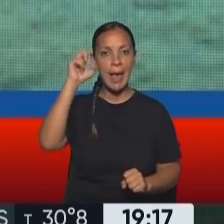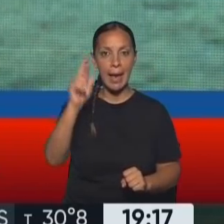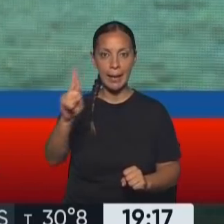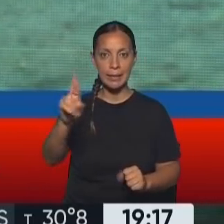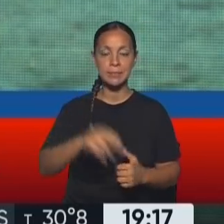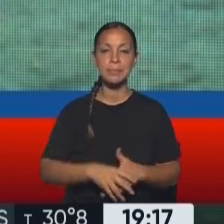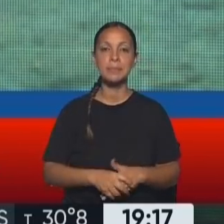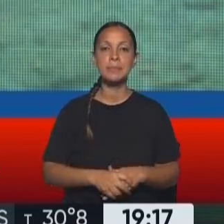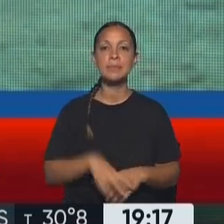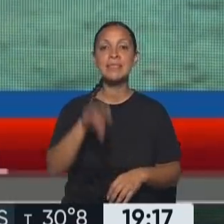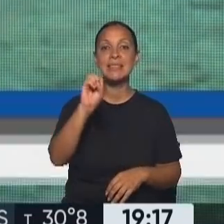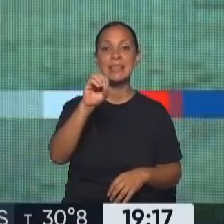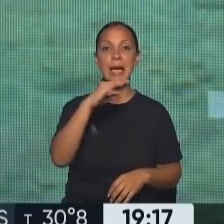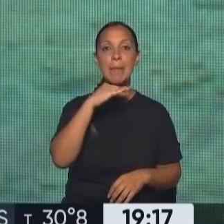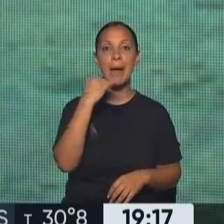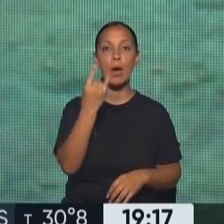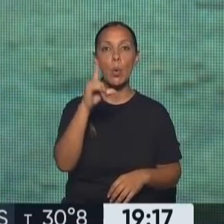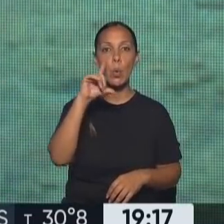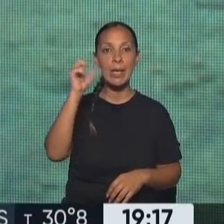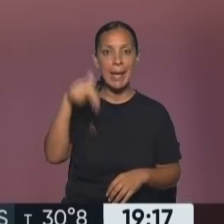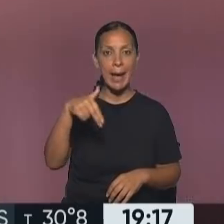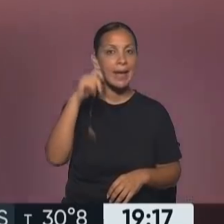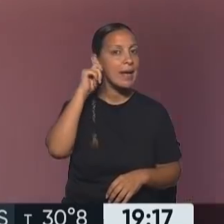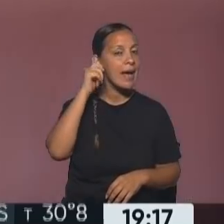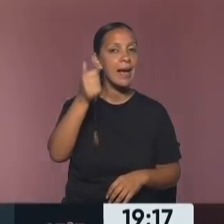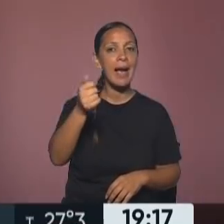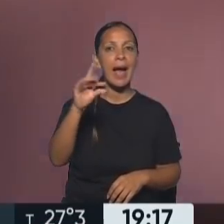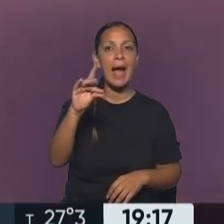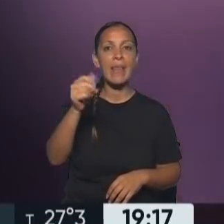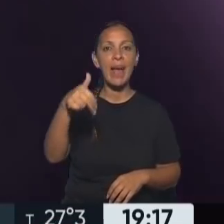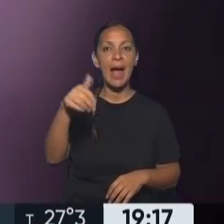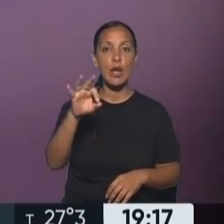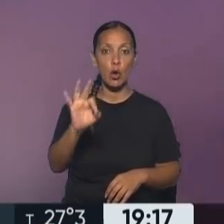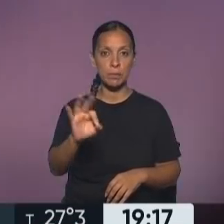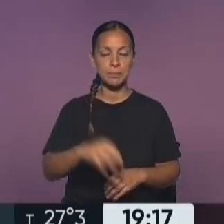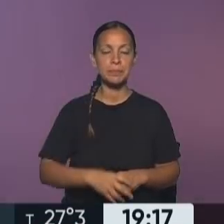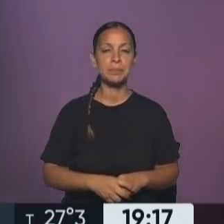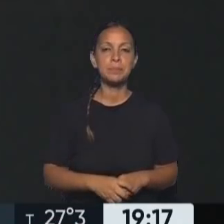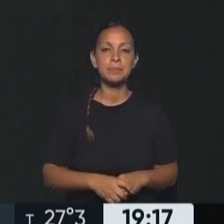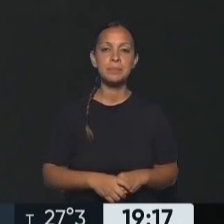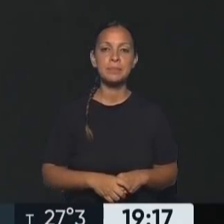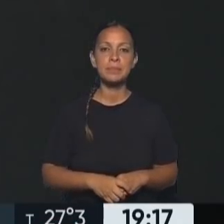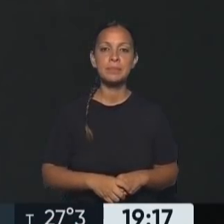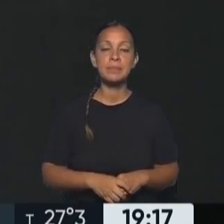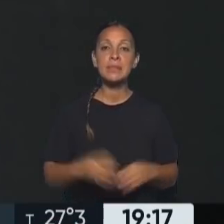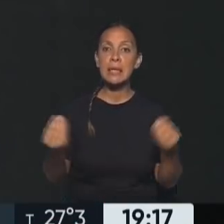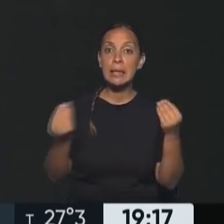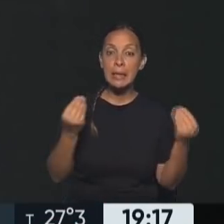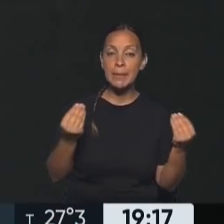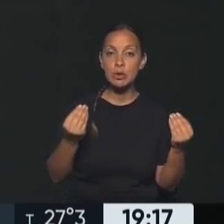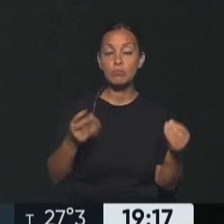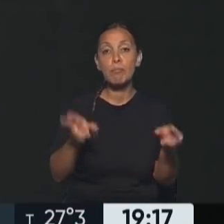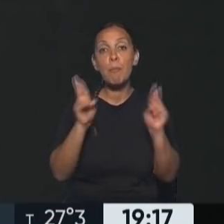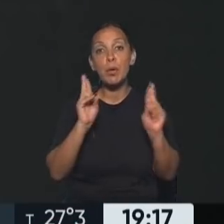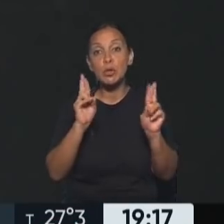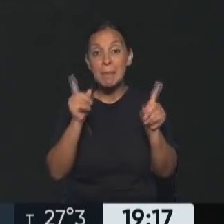sucediendo. Se trata de Julián Gadano y esto decía. Lo que ocurrió, por suerte, finalmente no pasó a